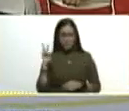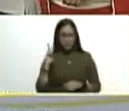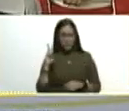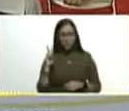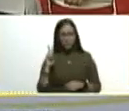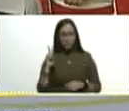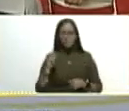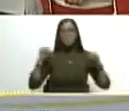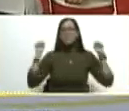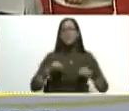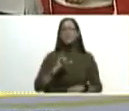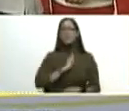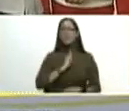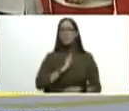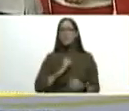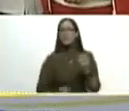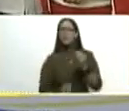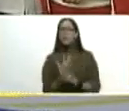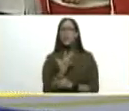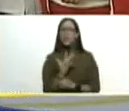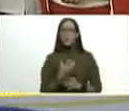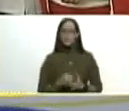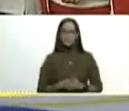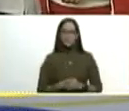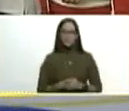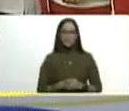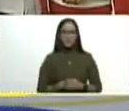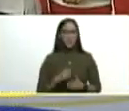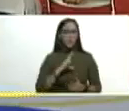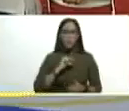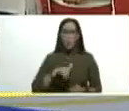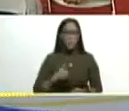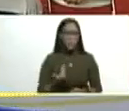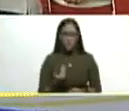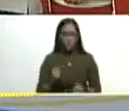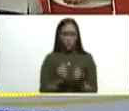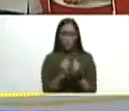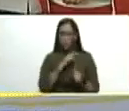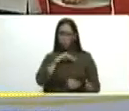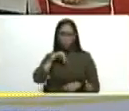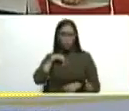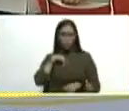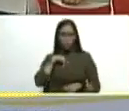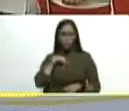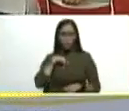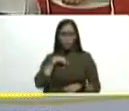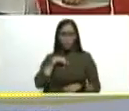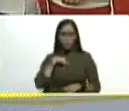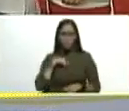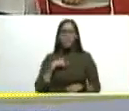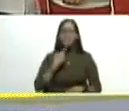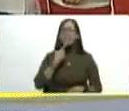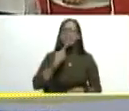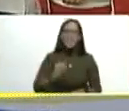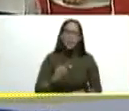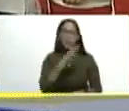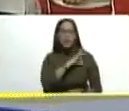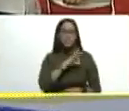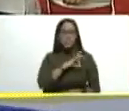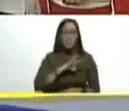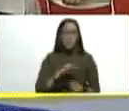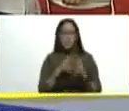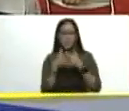esta identidad que ha surgido. No pudieron con nosotros. Y les digo a los señores